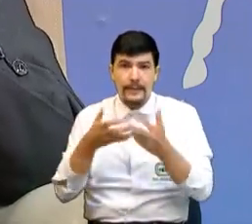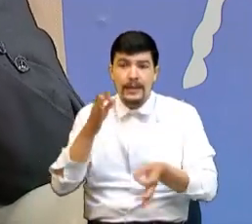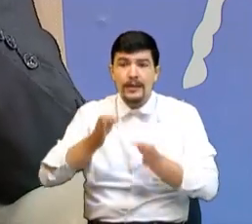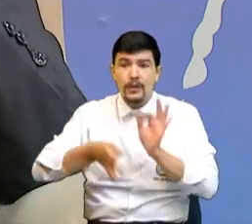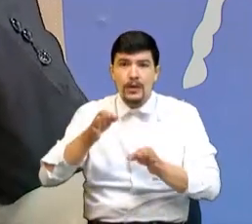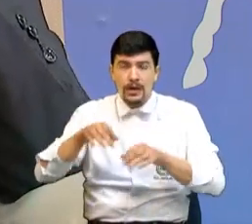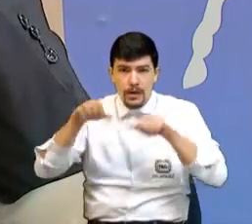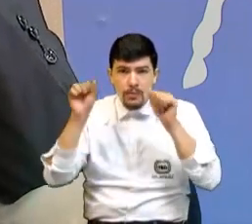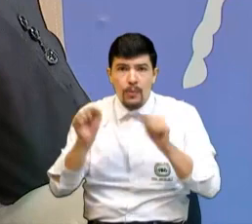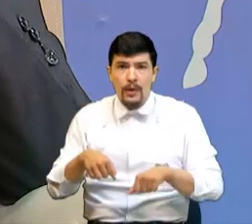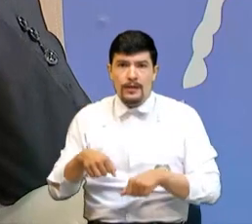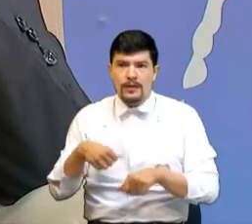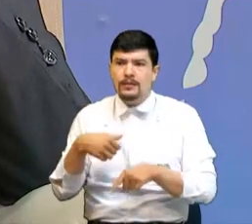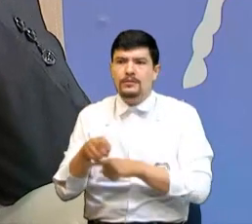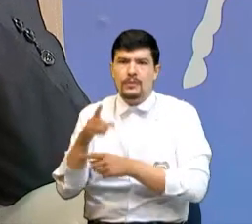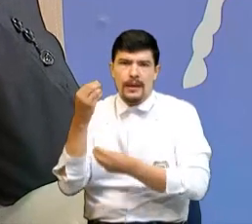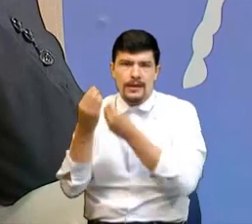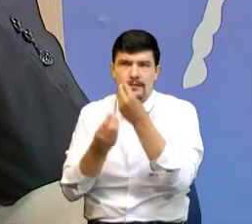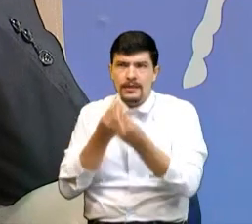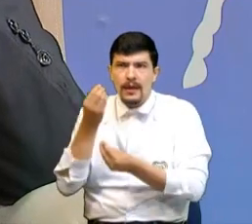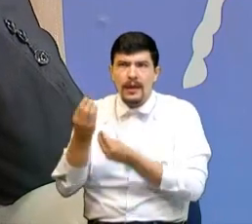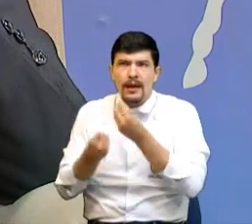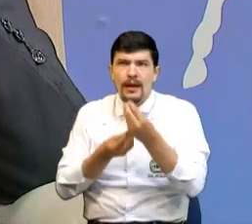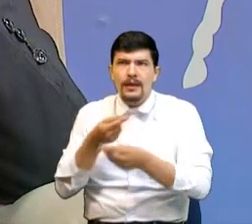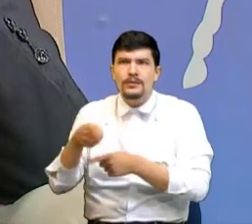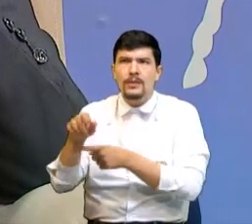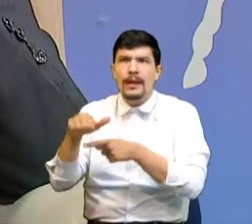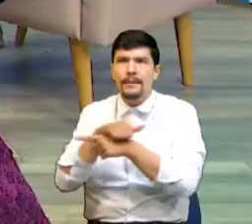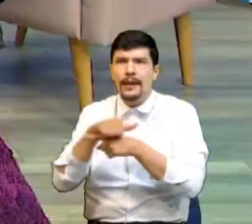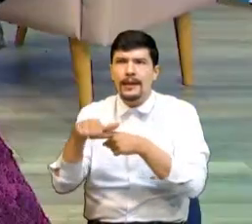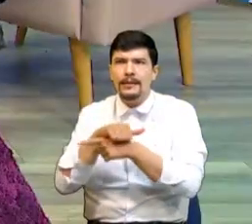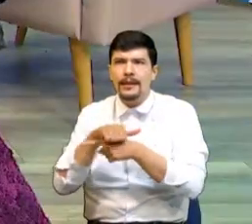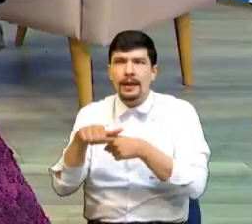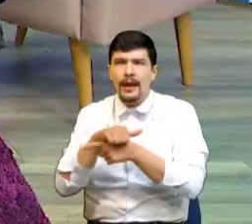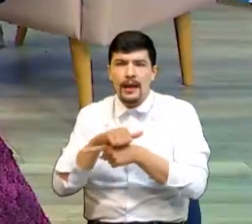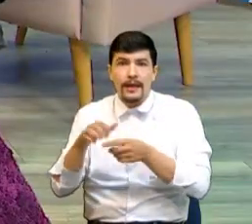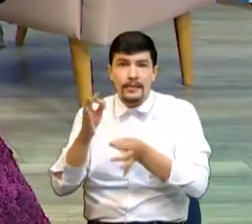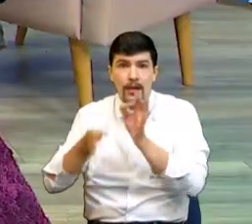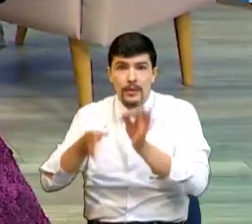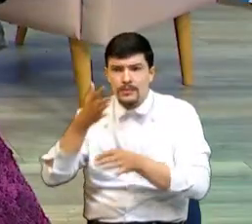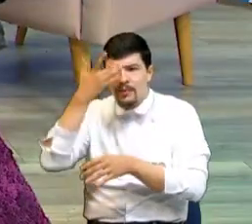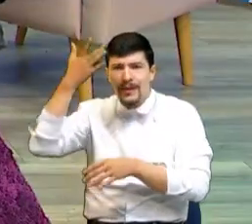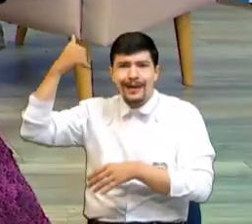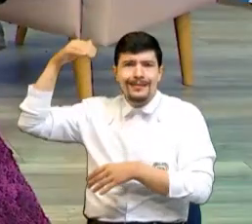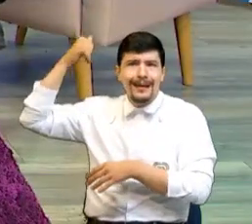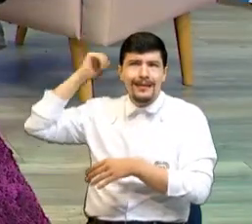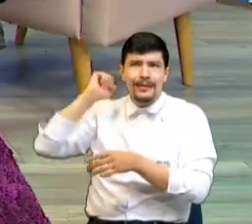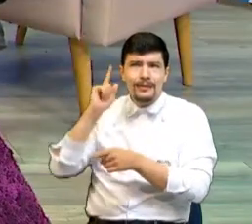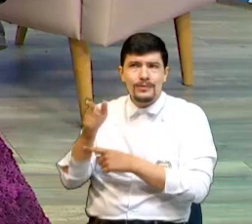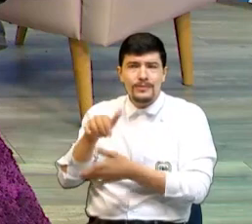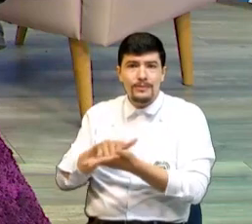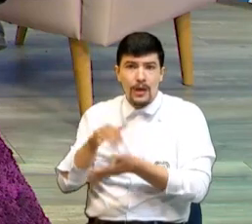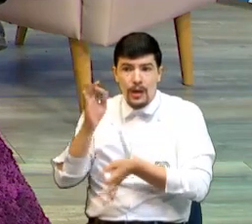es prohibida la práctica de pruebas de oficio, porque anteriormente, si el juez